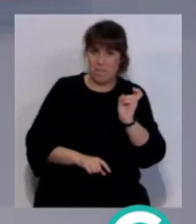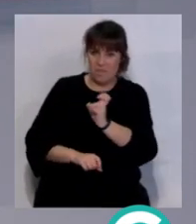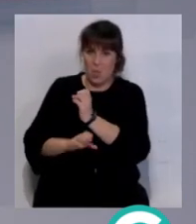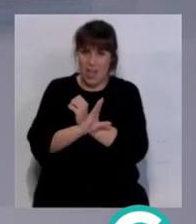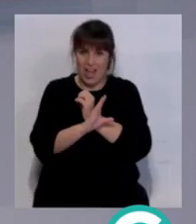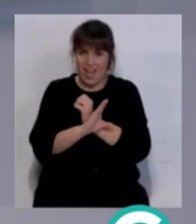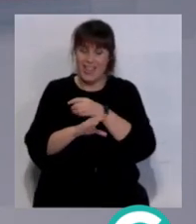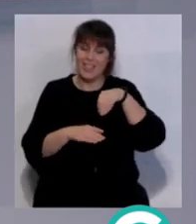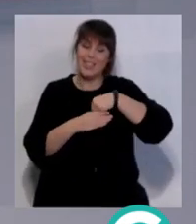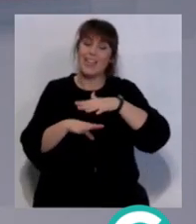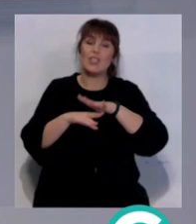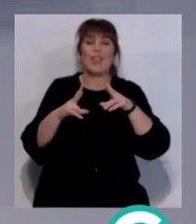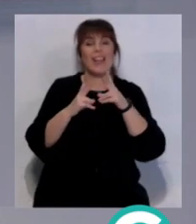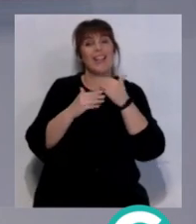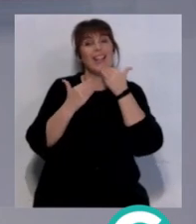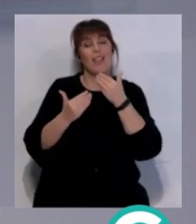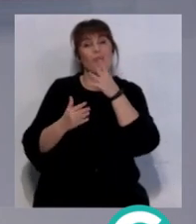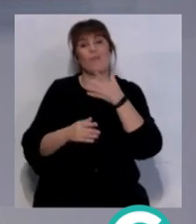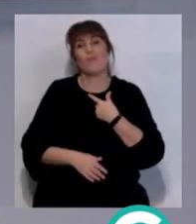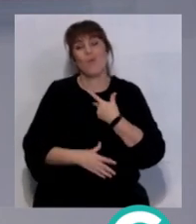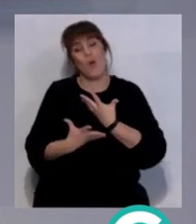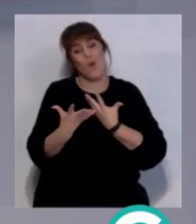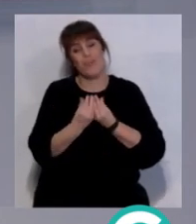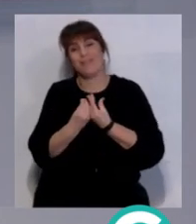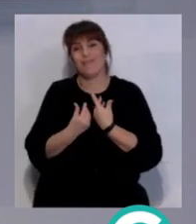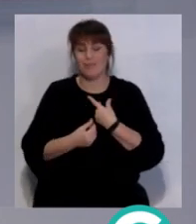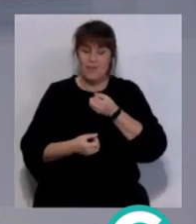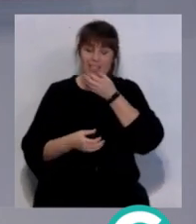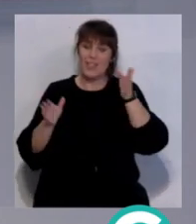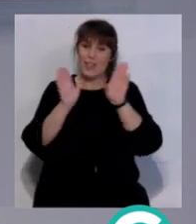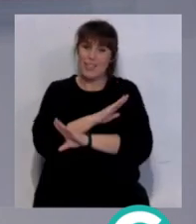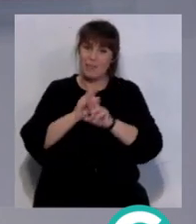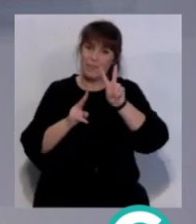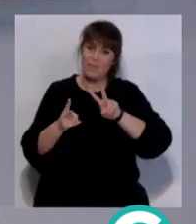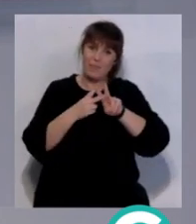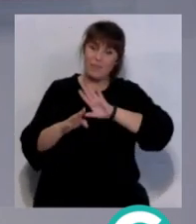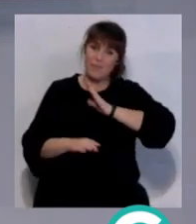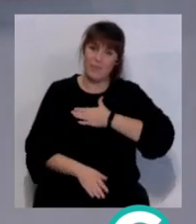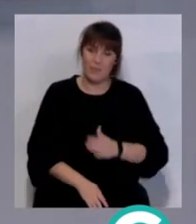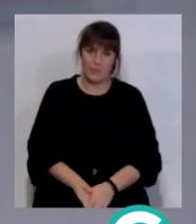Cádiz en redes sociales. Muchas gracias por su compañía. Pasen una buena noche. Hasta mañana.